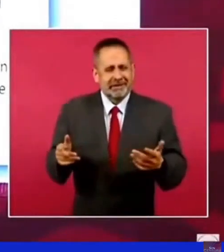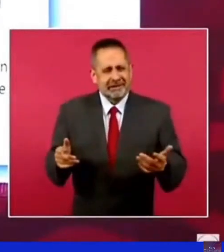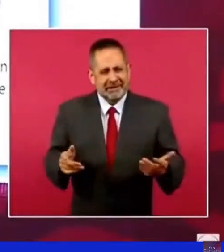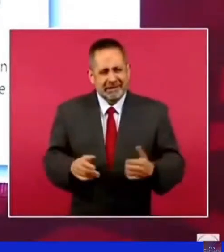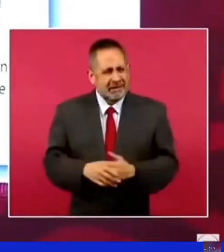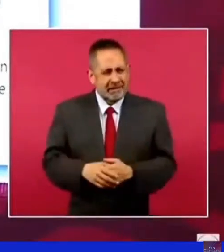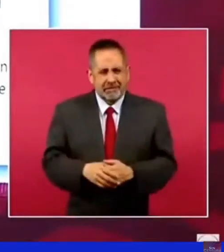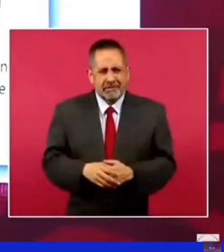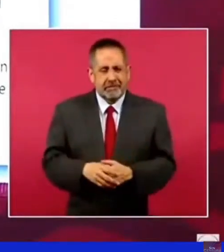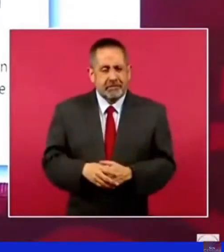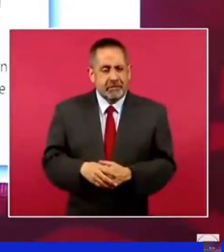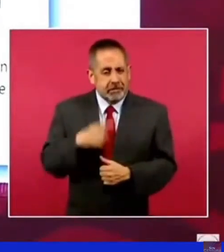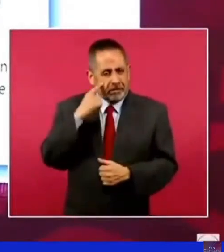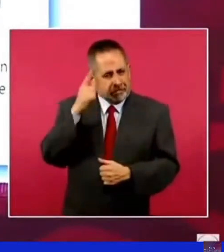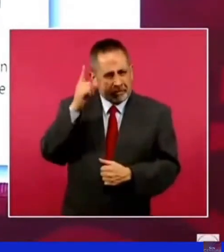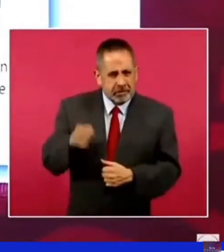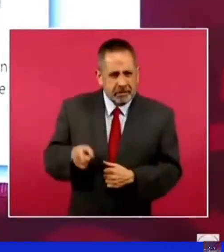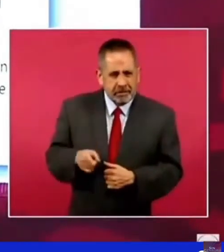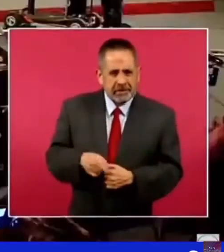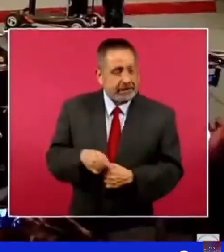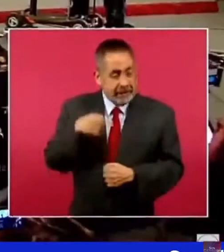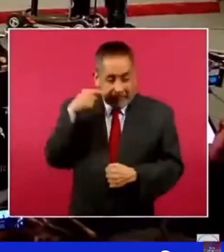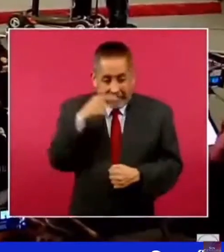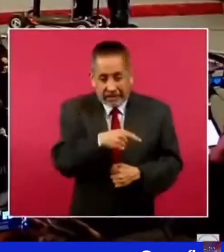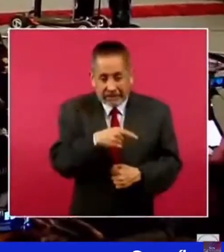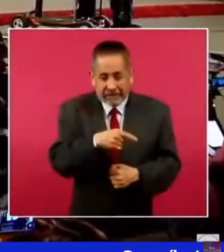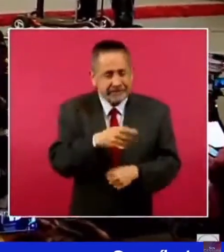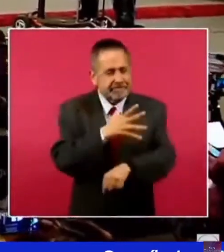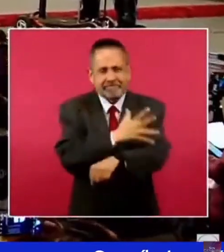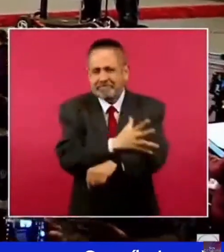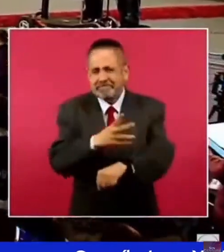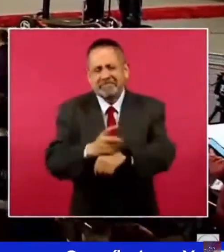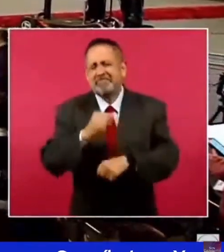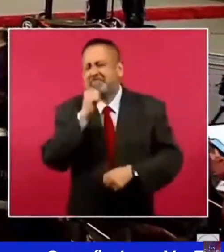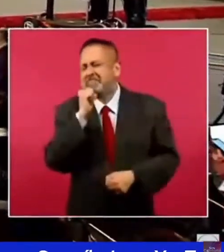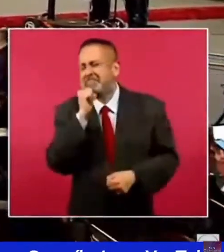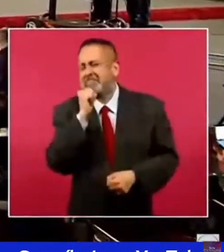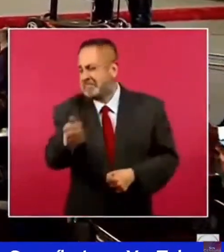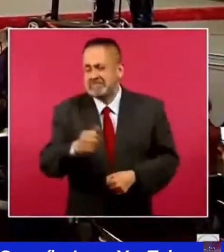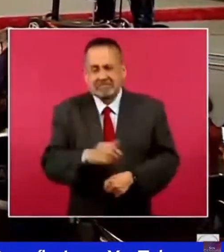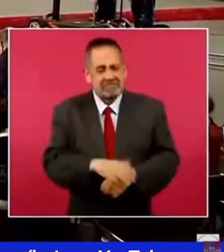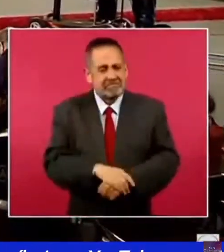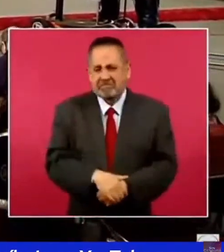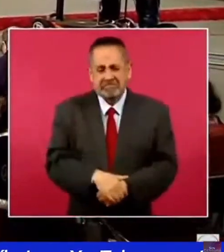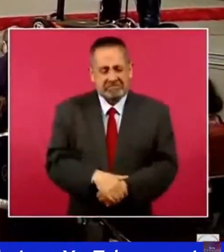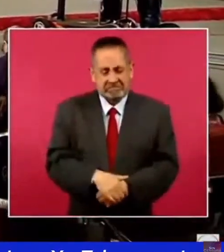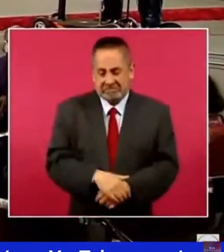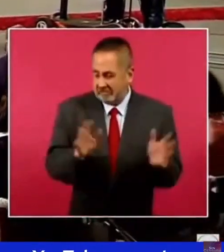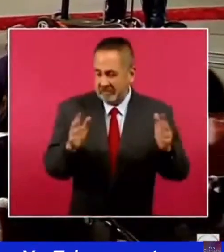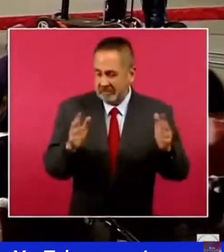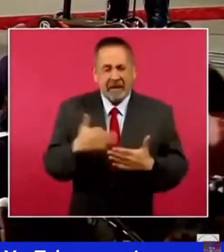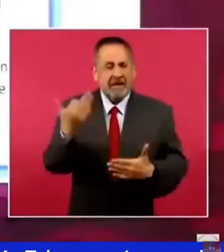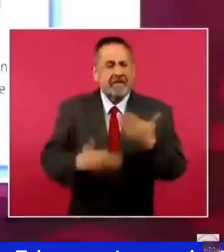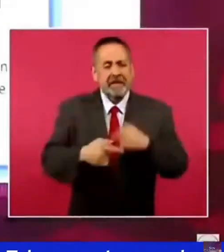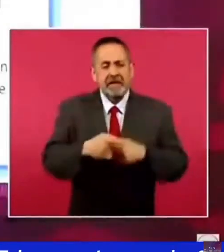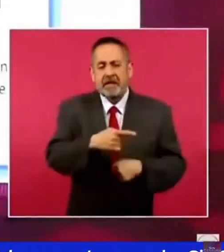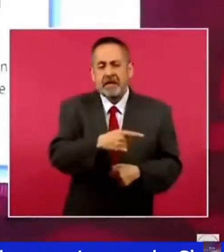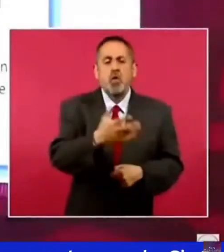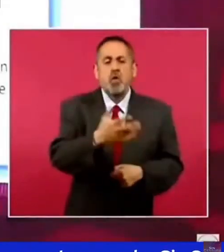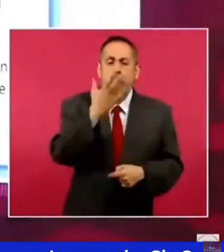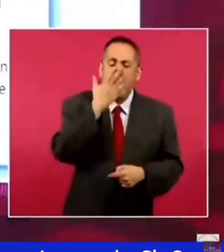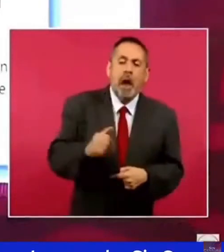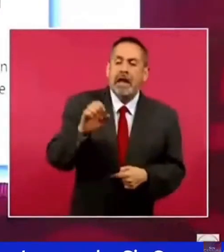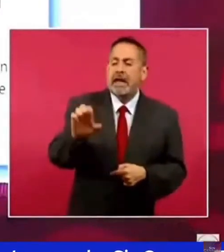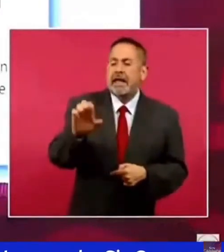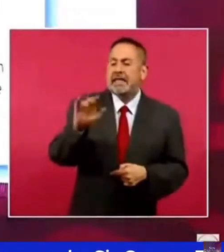esto es deshonestidad. Como se vea, falta de ética. ¿Sí?